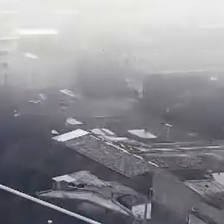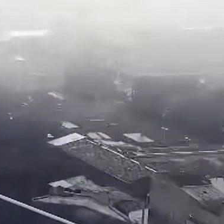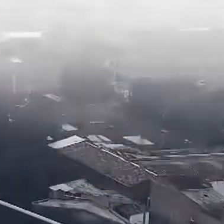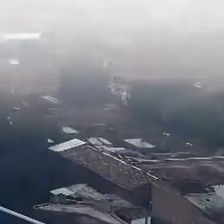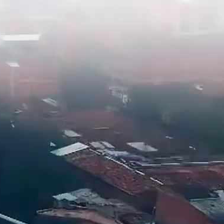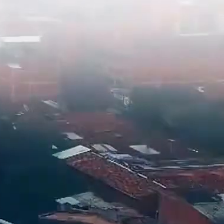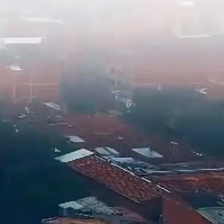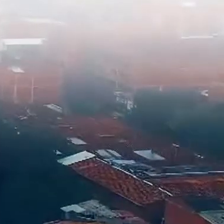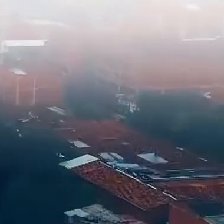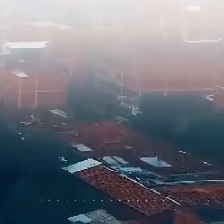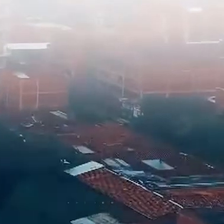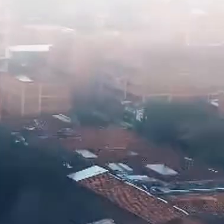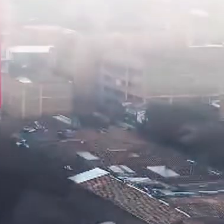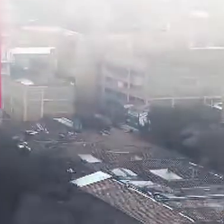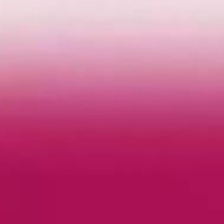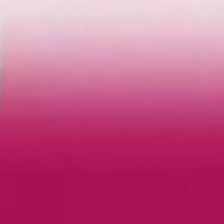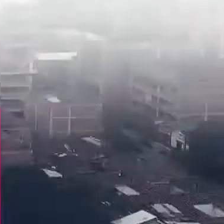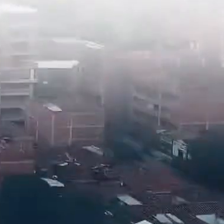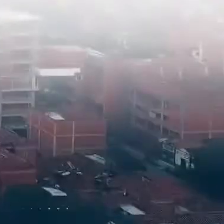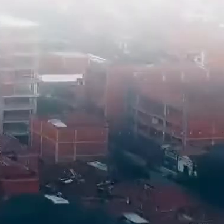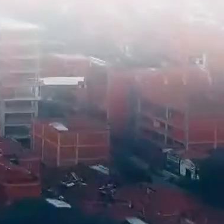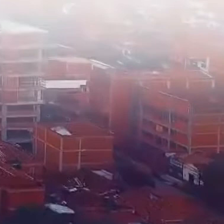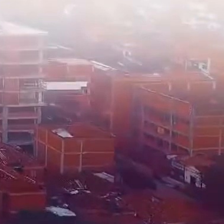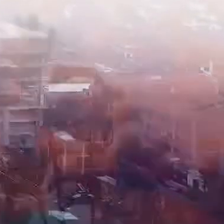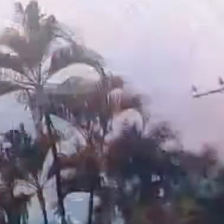que juntos avanzamos.